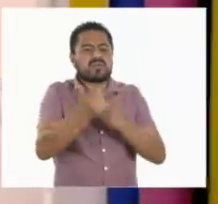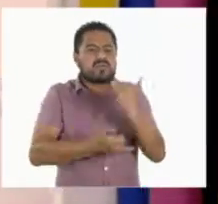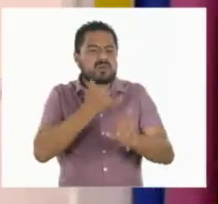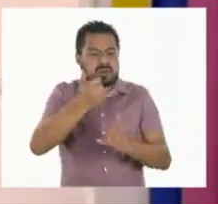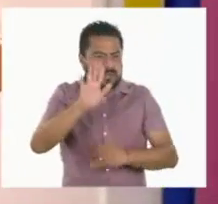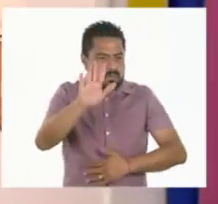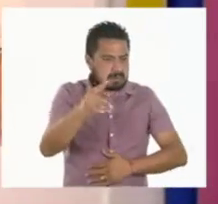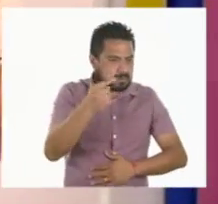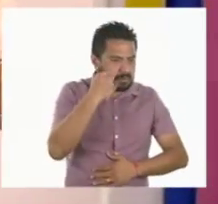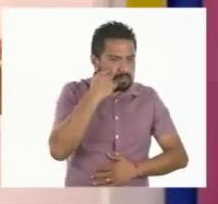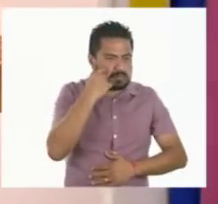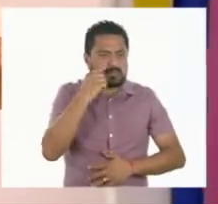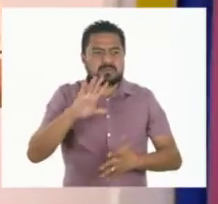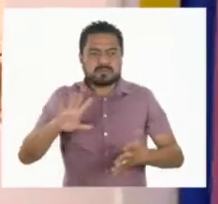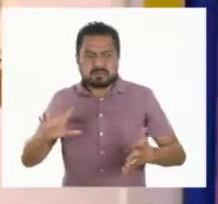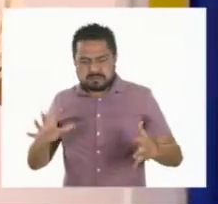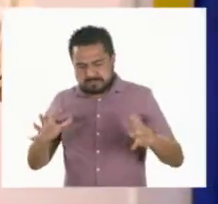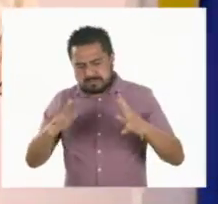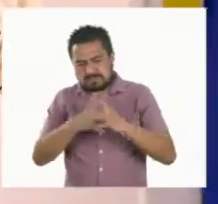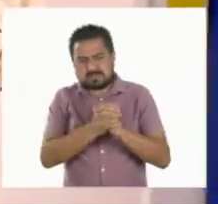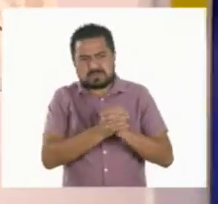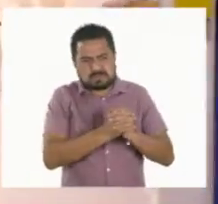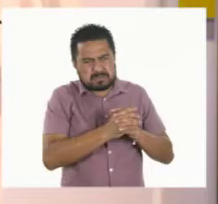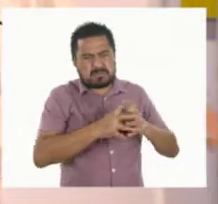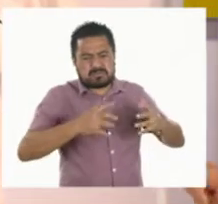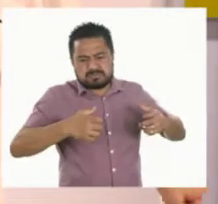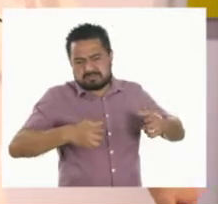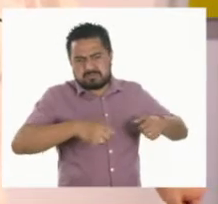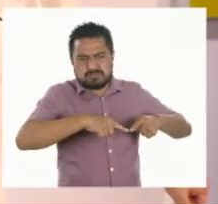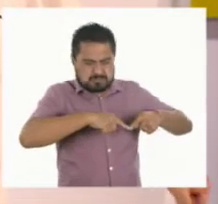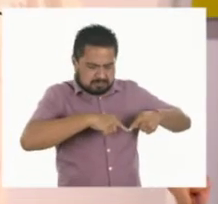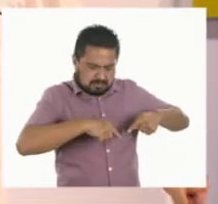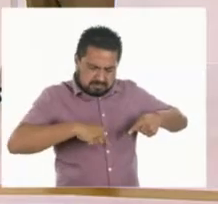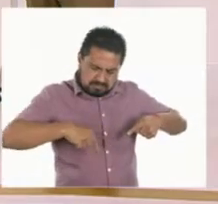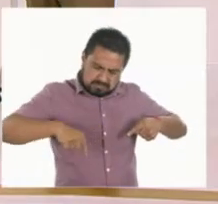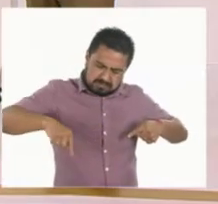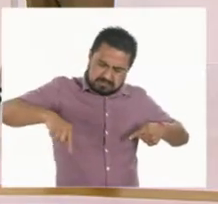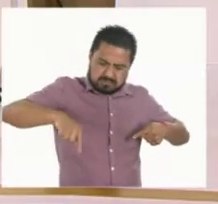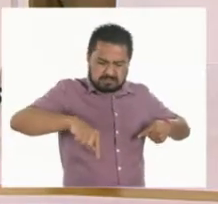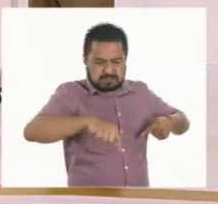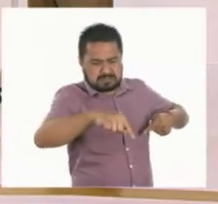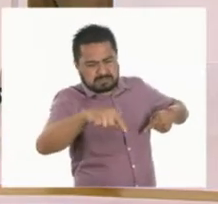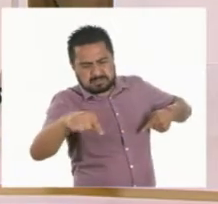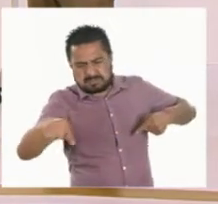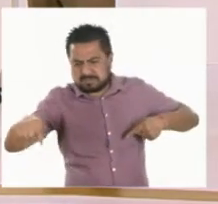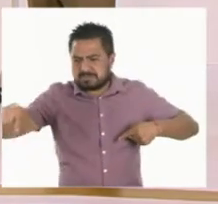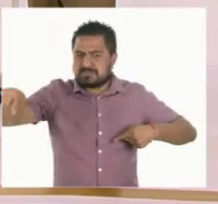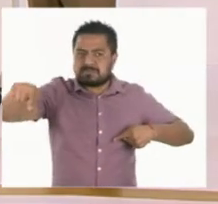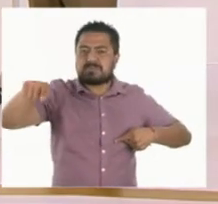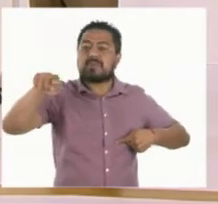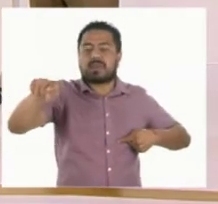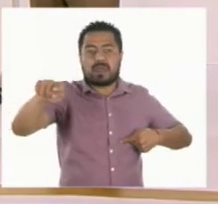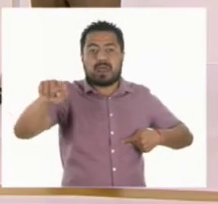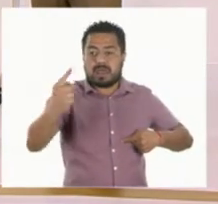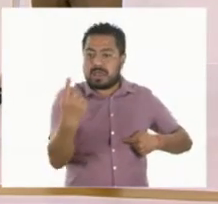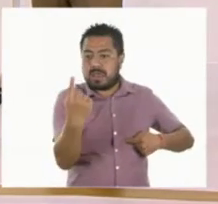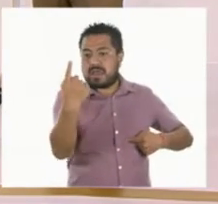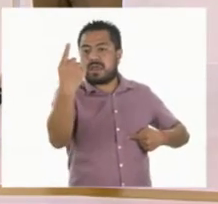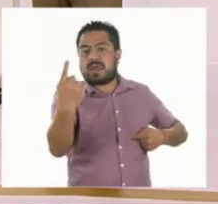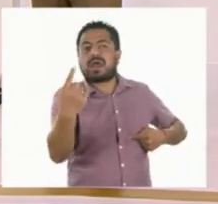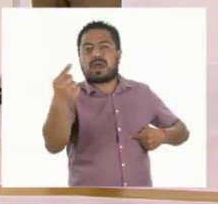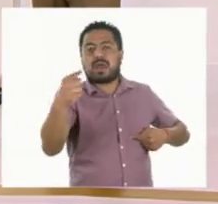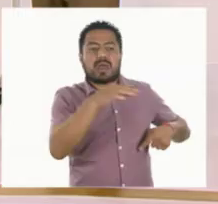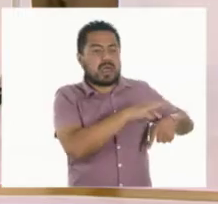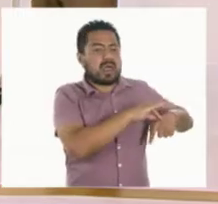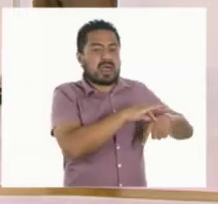de la siguiente manera. Nos agarrábamos un montón de niños de las manos y empezábamos a jugar. El de enfrente era el que nos iba guiando y